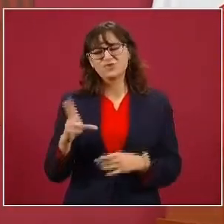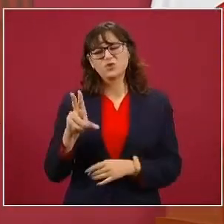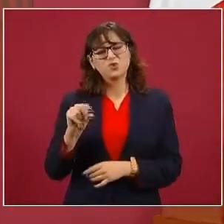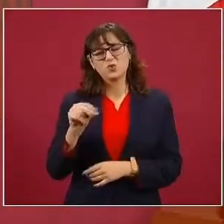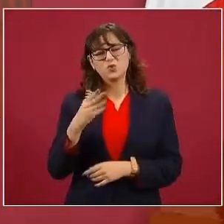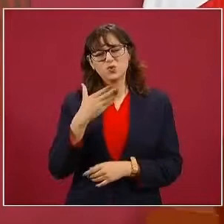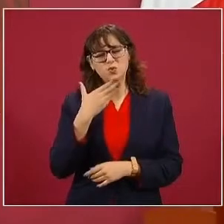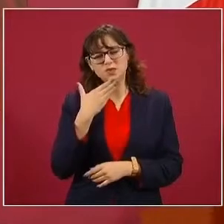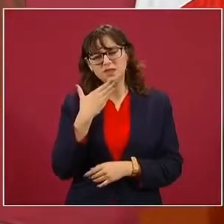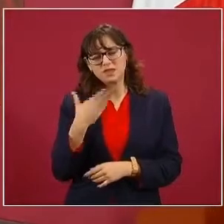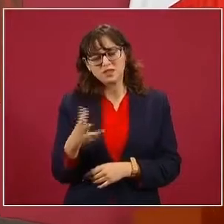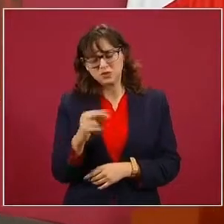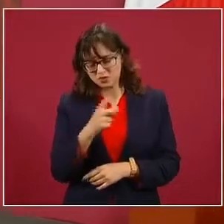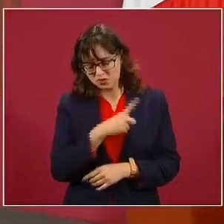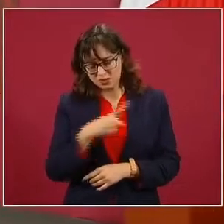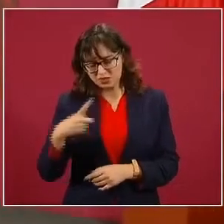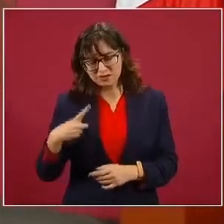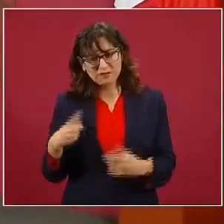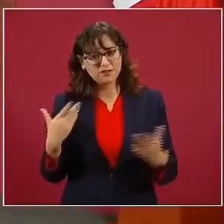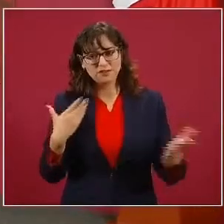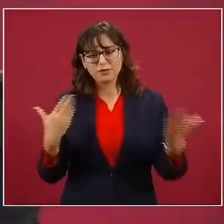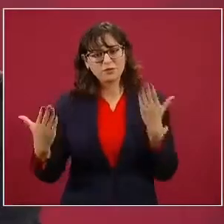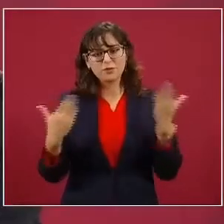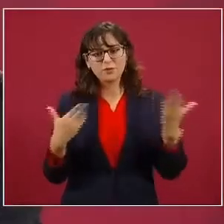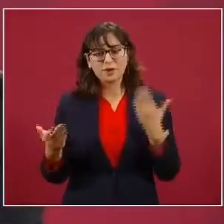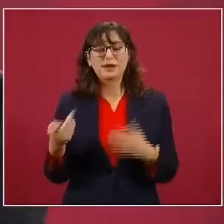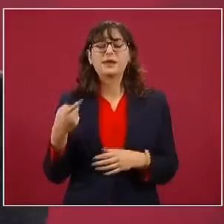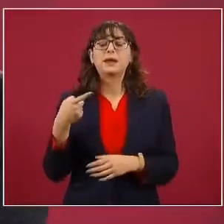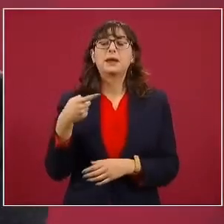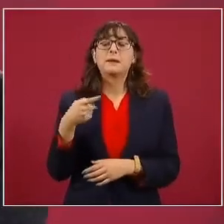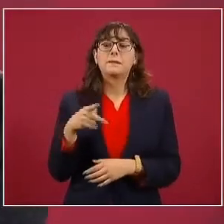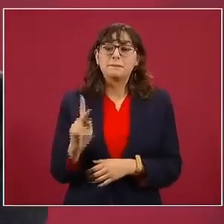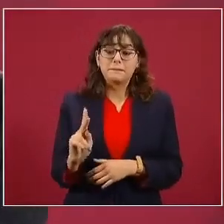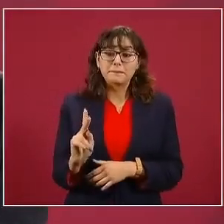recomendables, pues hemos